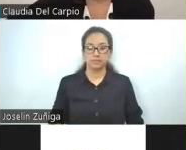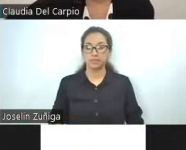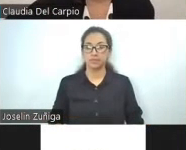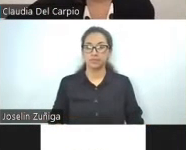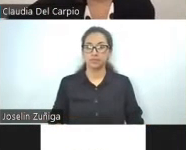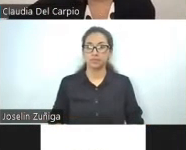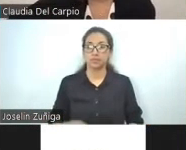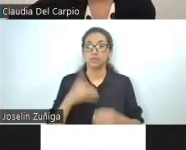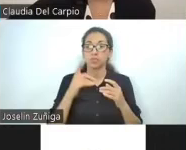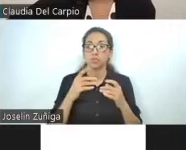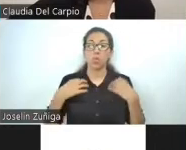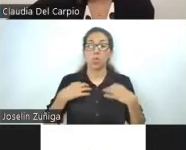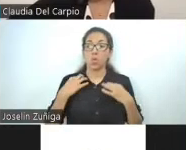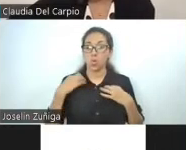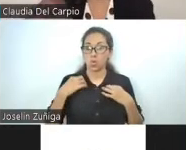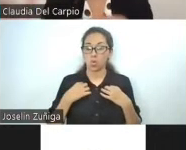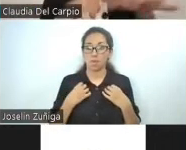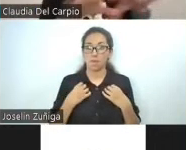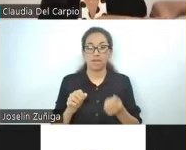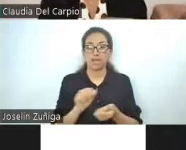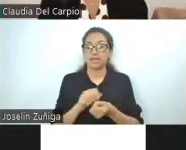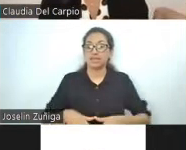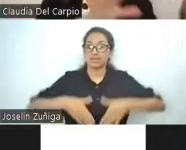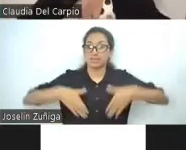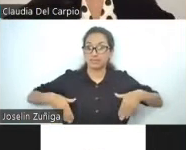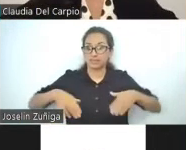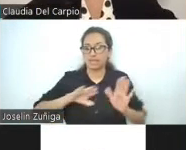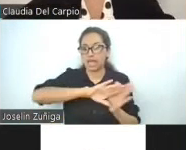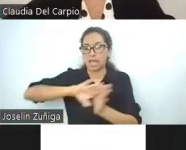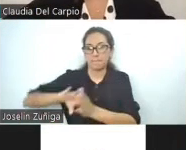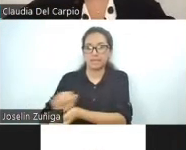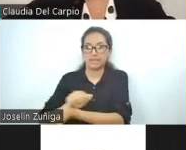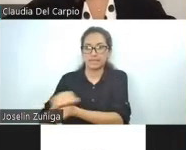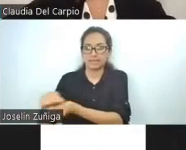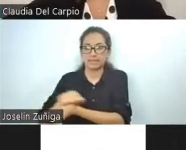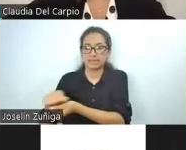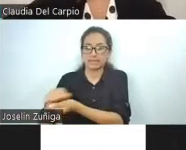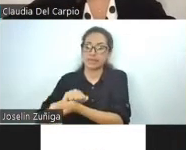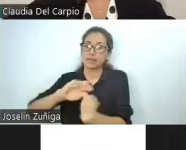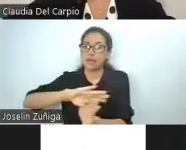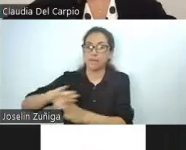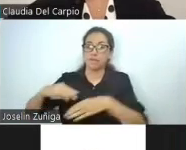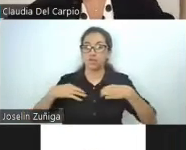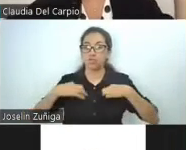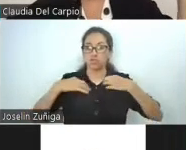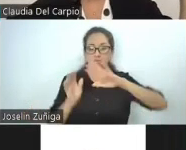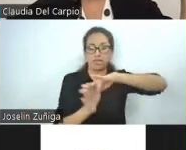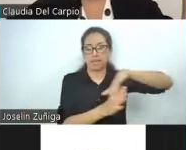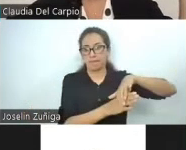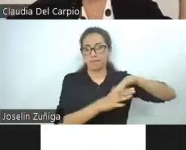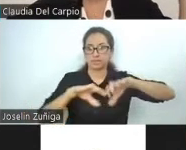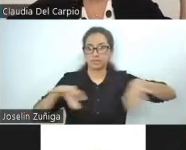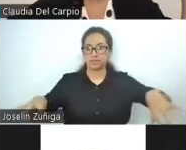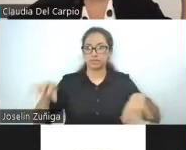Considera lavar la ropa interior aparte de tu ropa, de tu demás ropa, con un detergente no biológico,